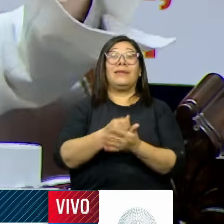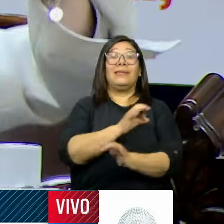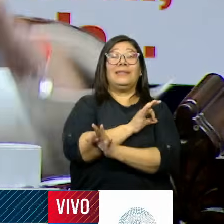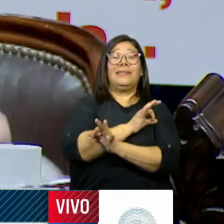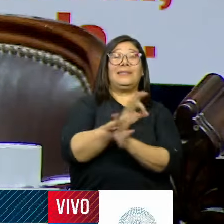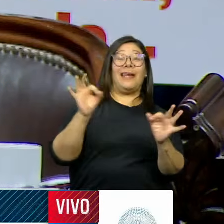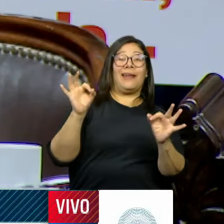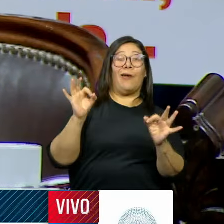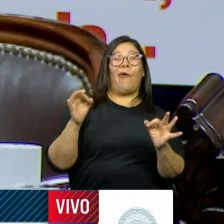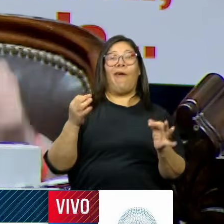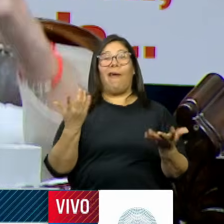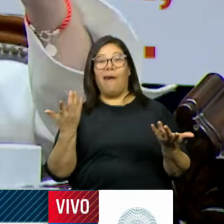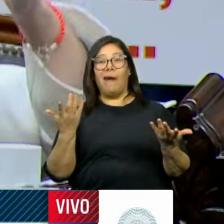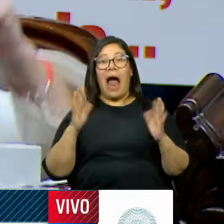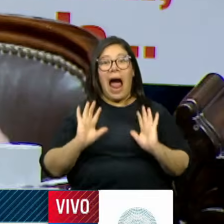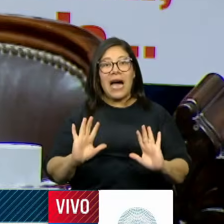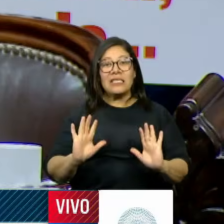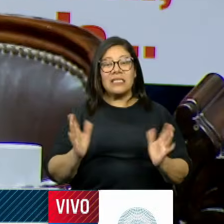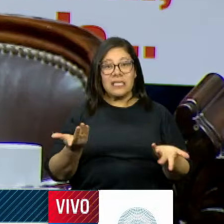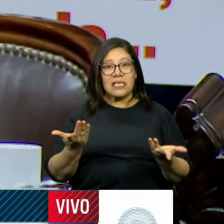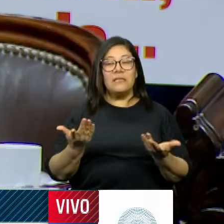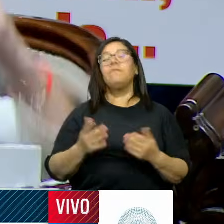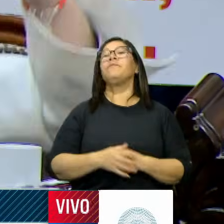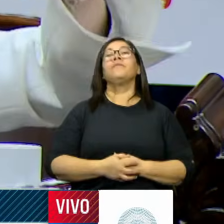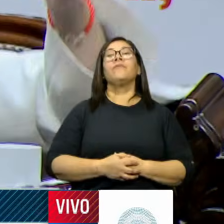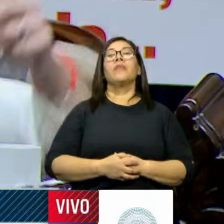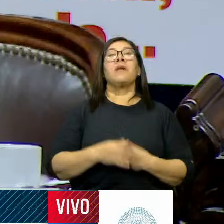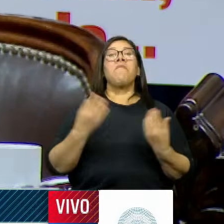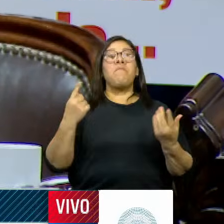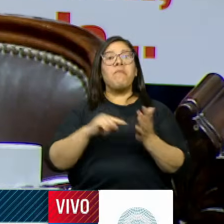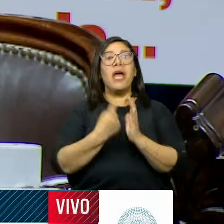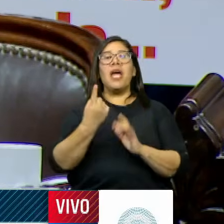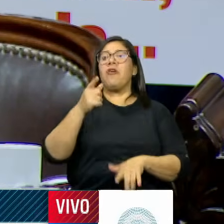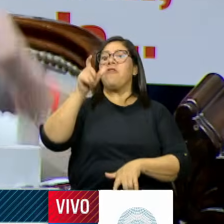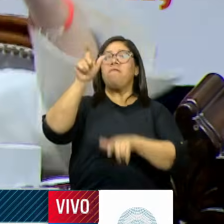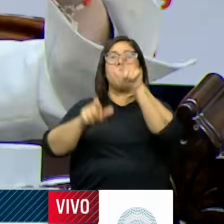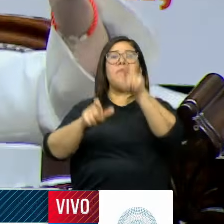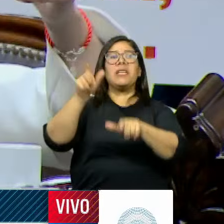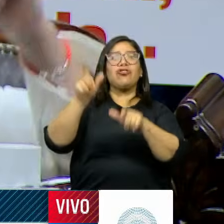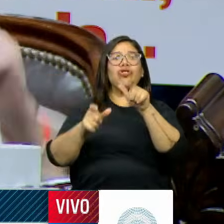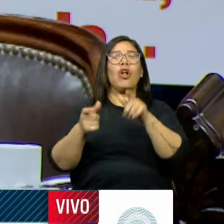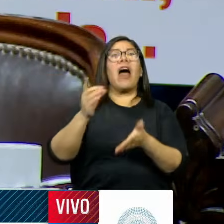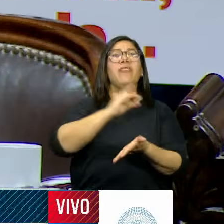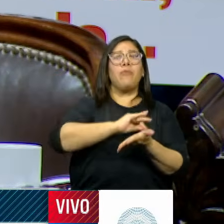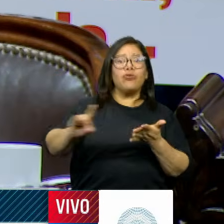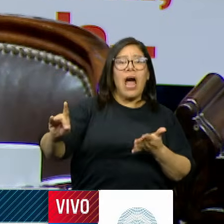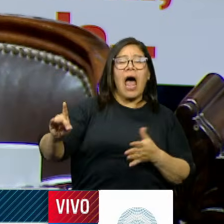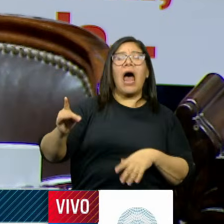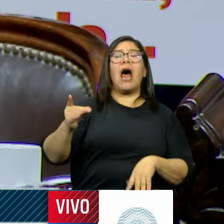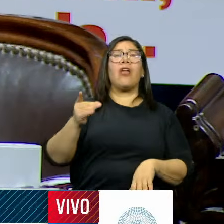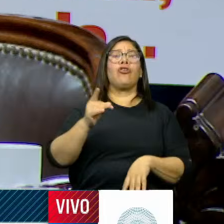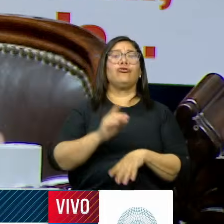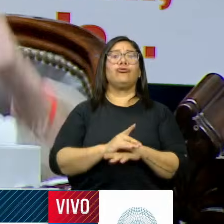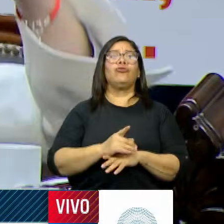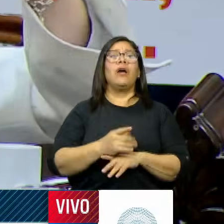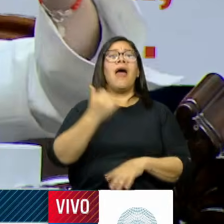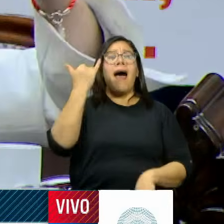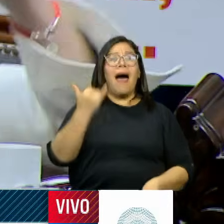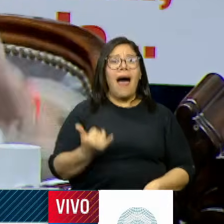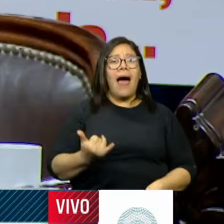quienes tienen que hacer honor a sus próceres, a Ilia, a Irigoyen,